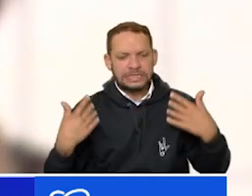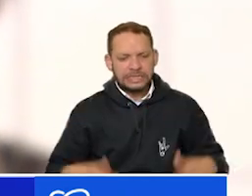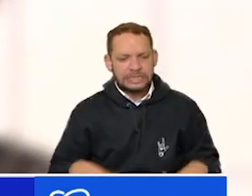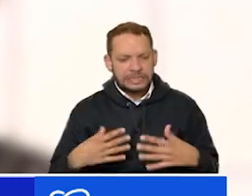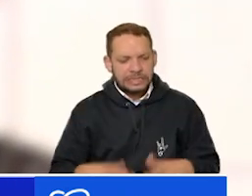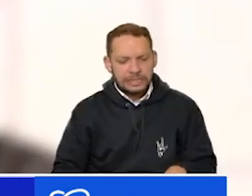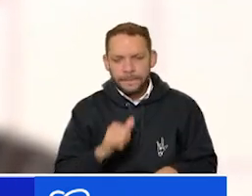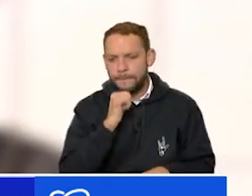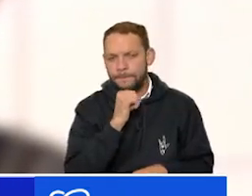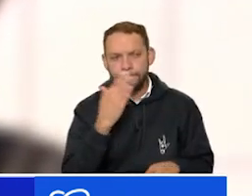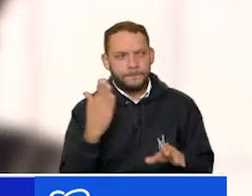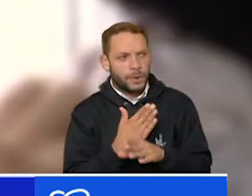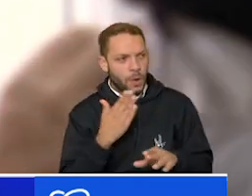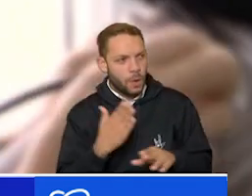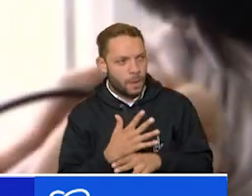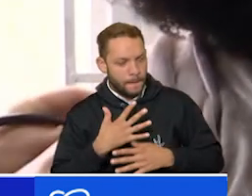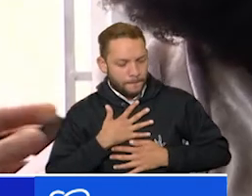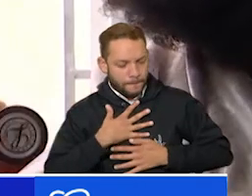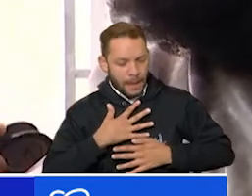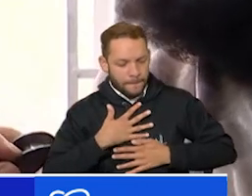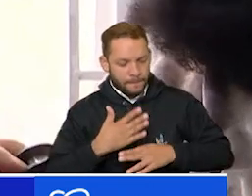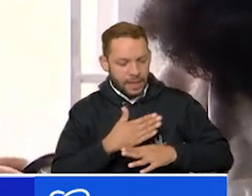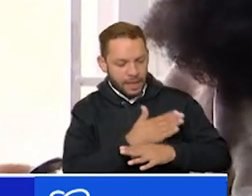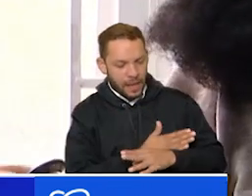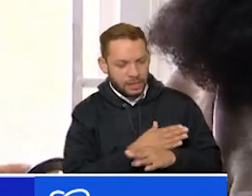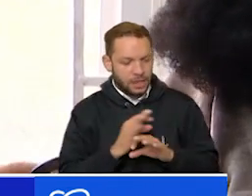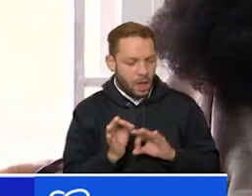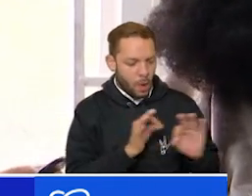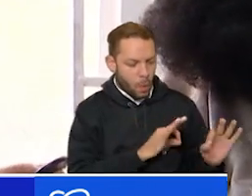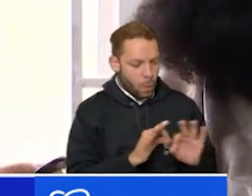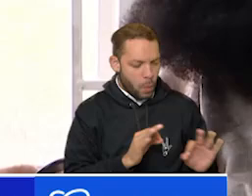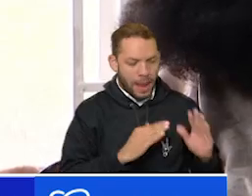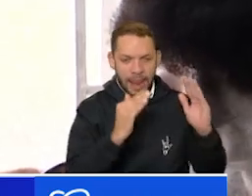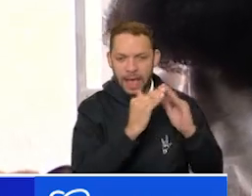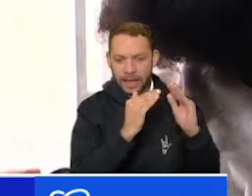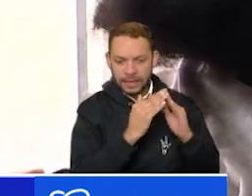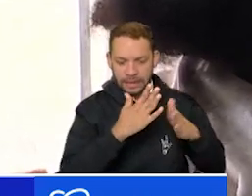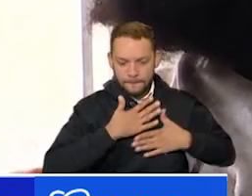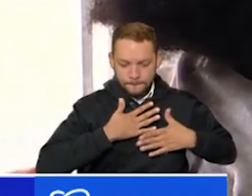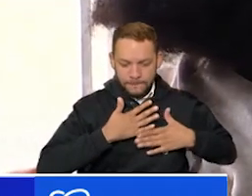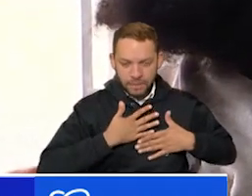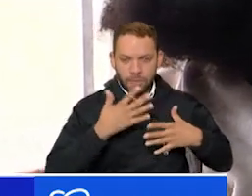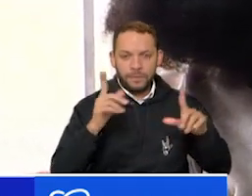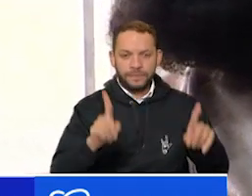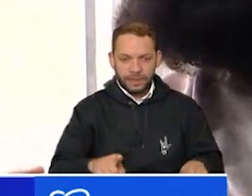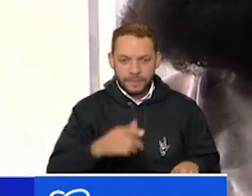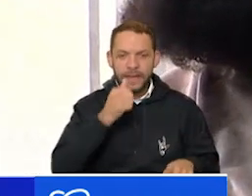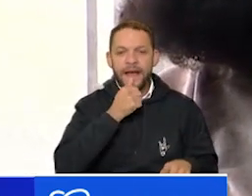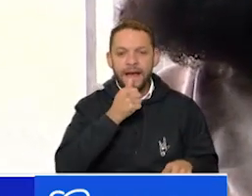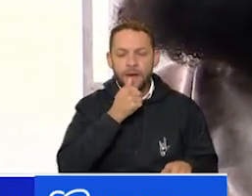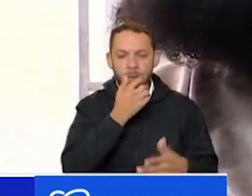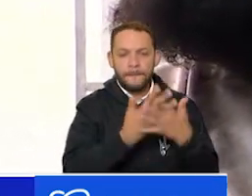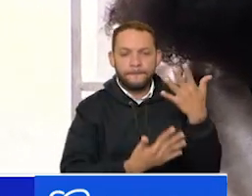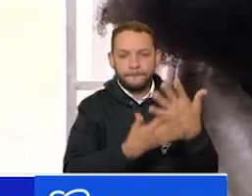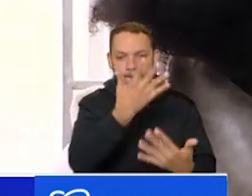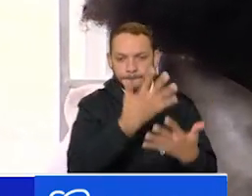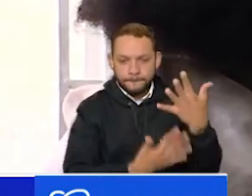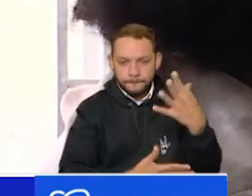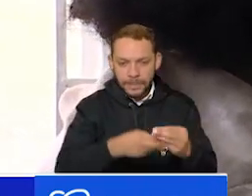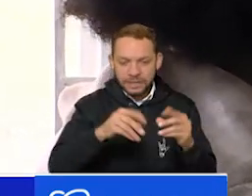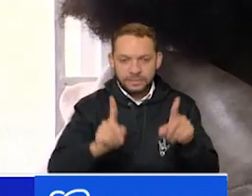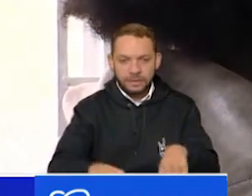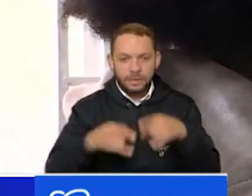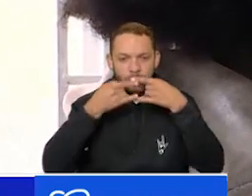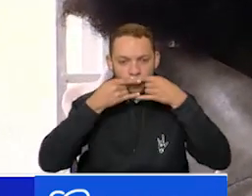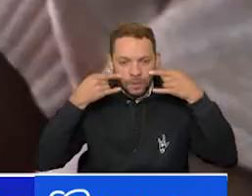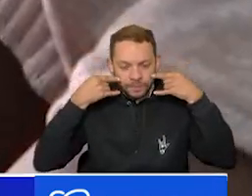respiratorias pueden prevenirse a través de cuidados básicos en casa, como lavado frecuente de manos, uso de tapabocas en pacientes o en